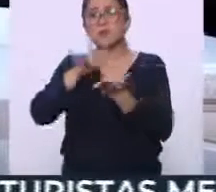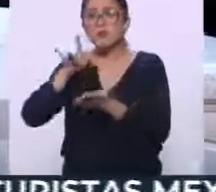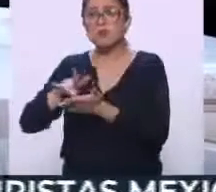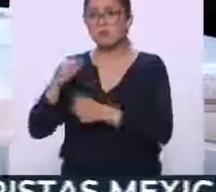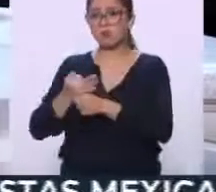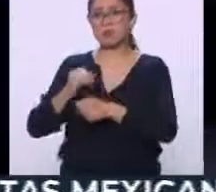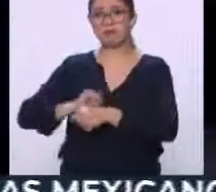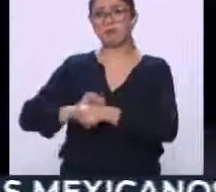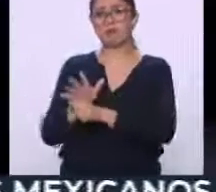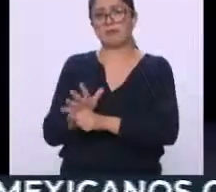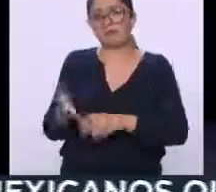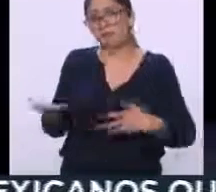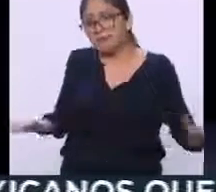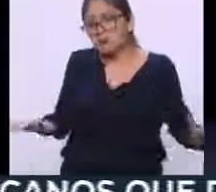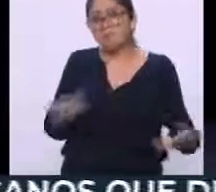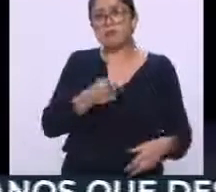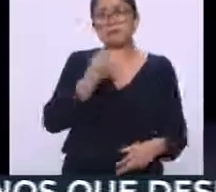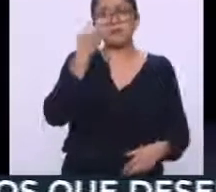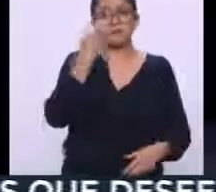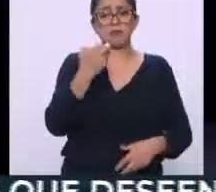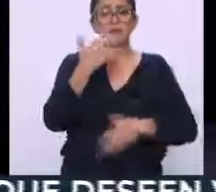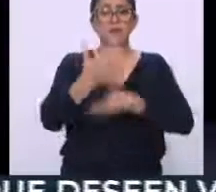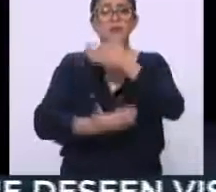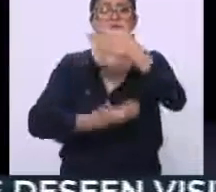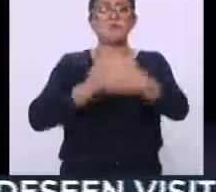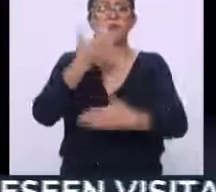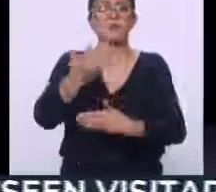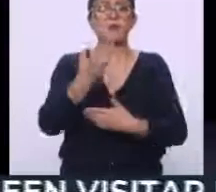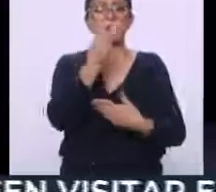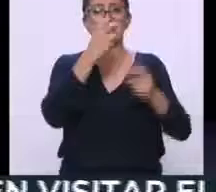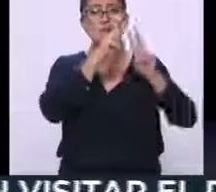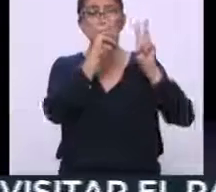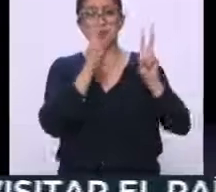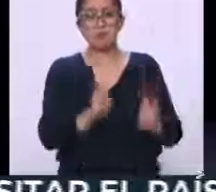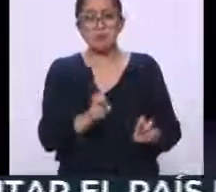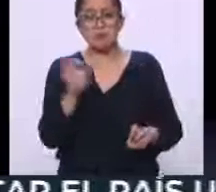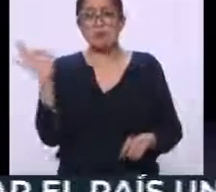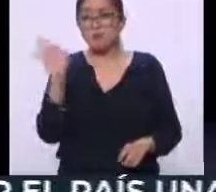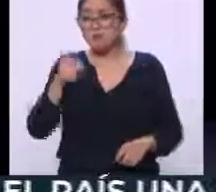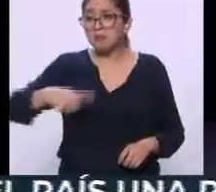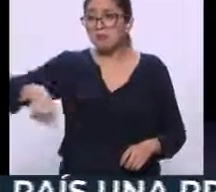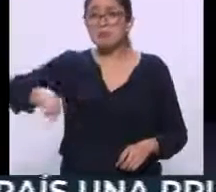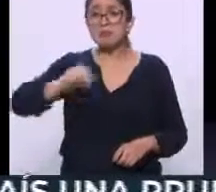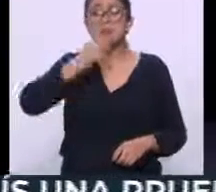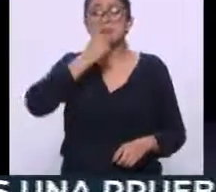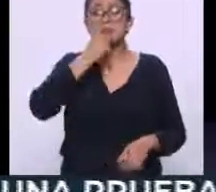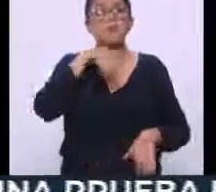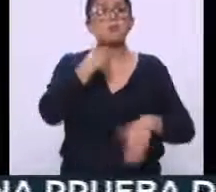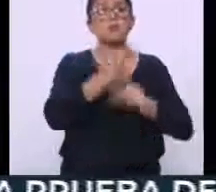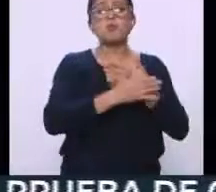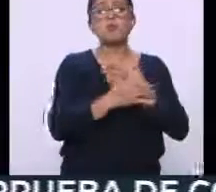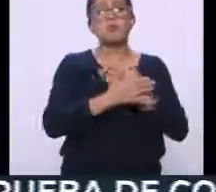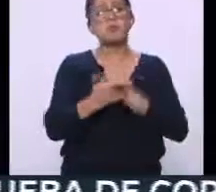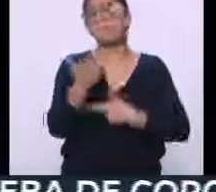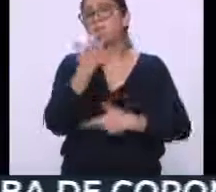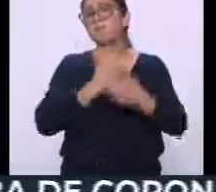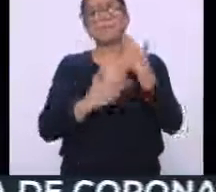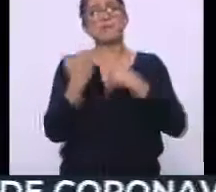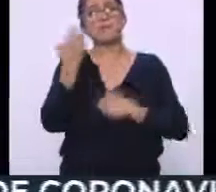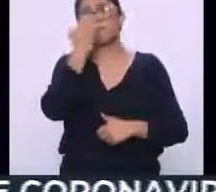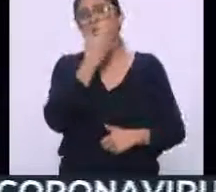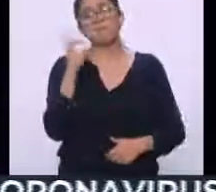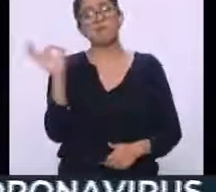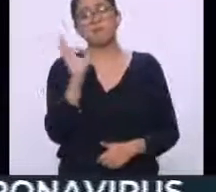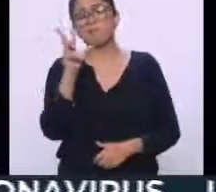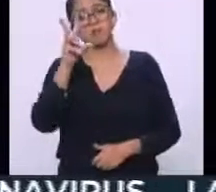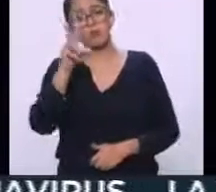que es una cosa que además seguramente seguiremos hablando, dado que por lo que vemos muchos niños no van a regresar a la escuela, todavía no lo sabemos, pero es muy